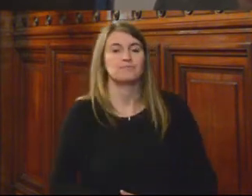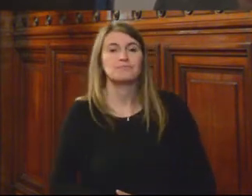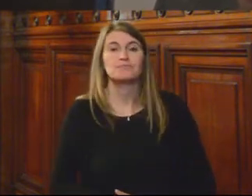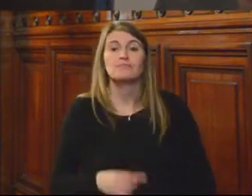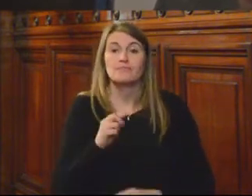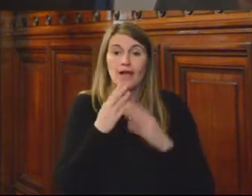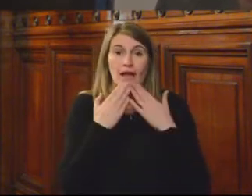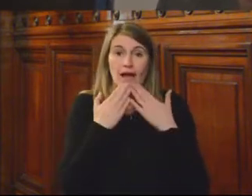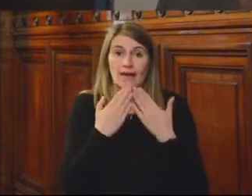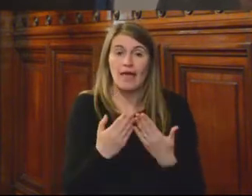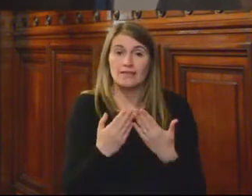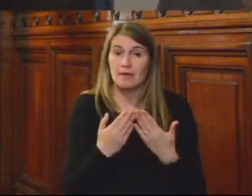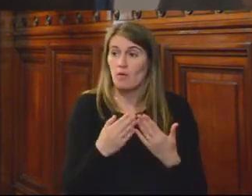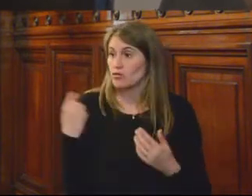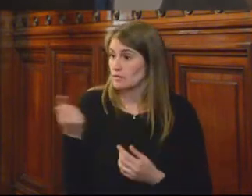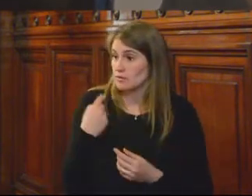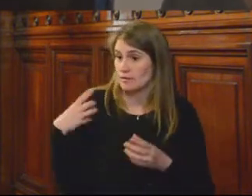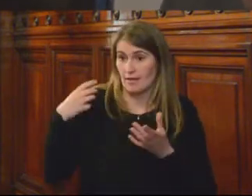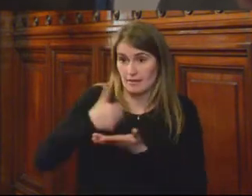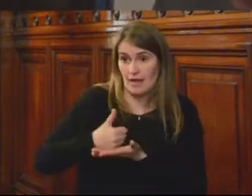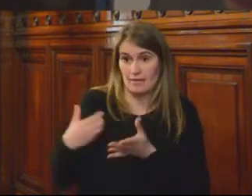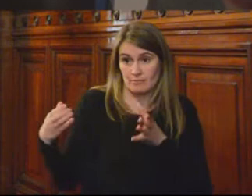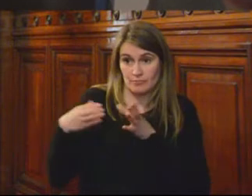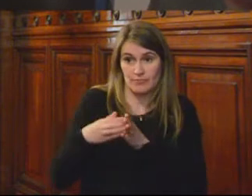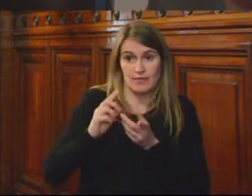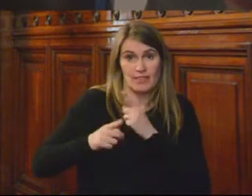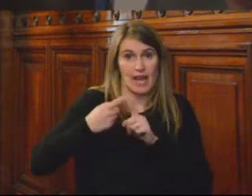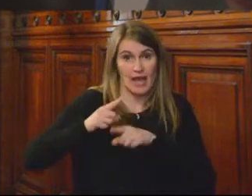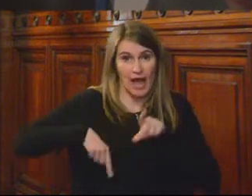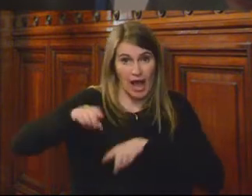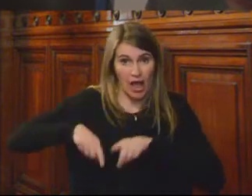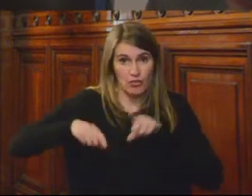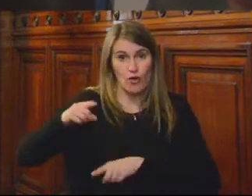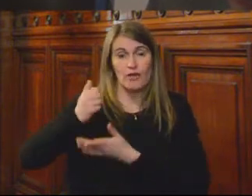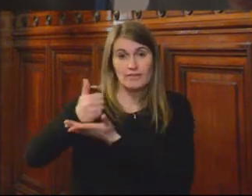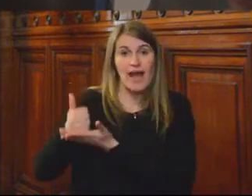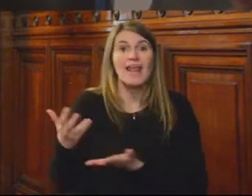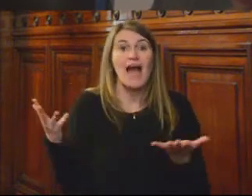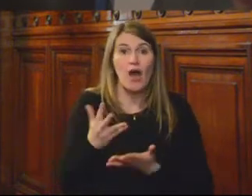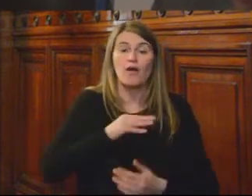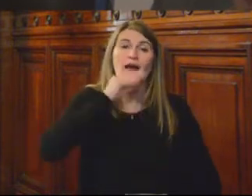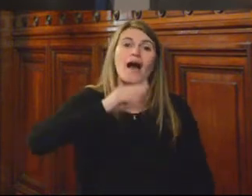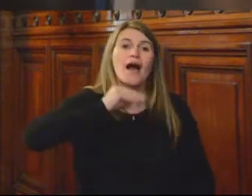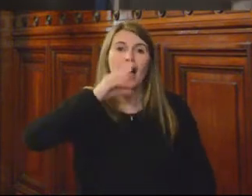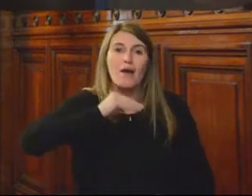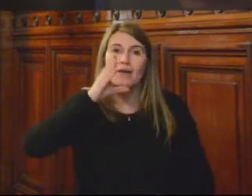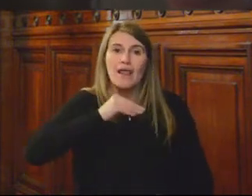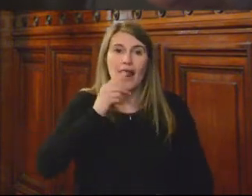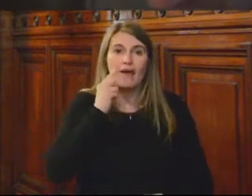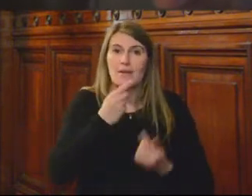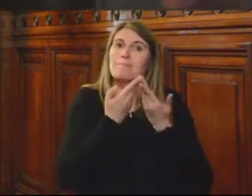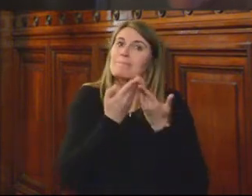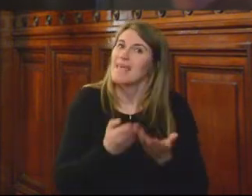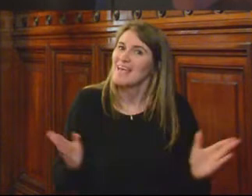agradeciendo la presencia de ambas delegaciones y saludando también la presencia de la representación del Estado, les damos la palabra para que inicien su